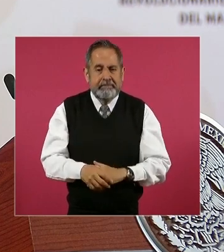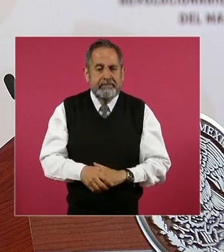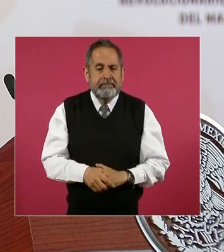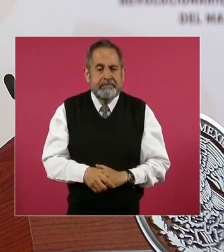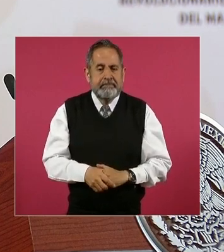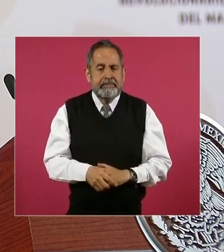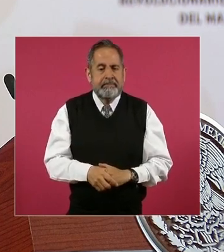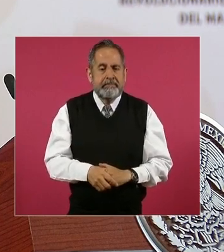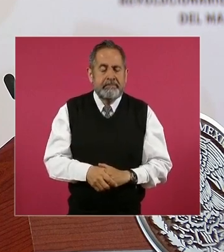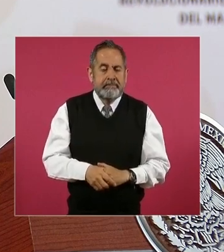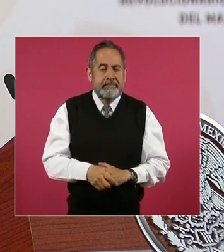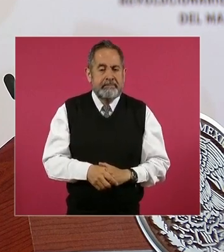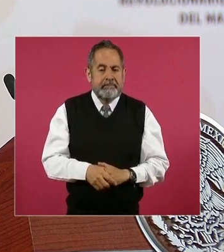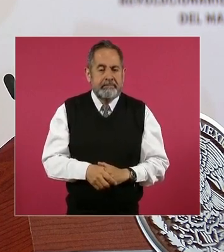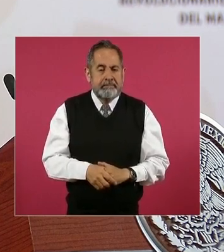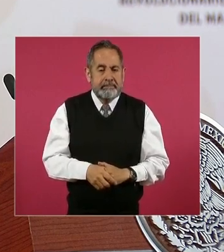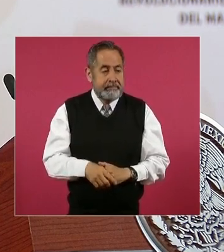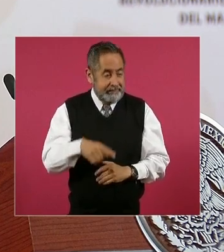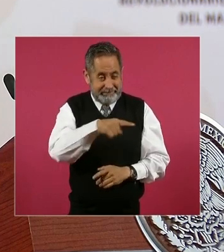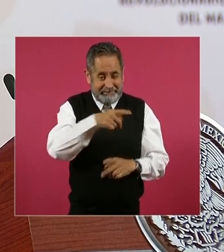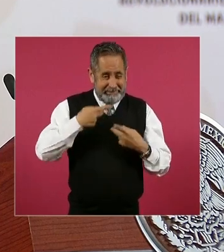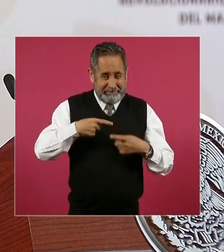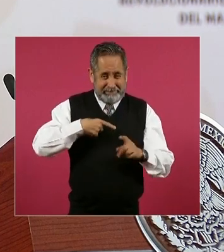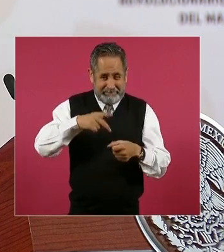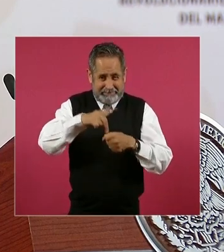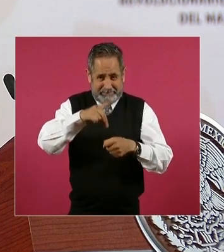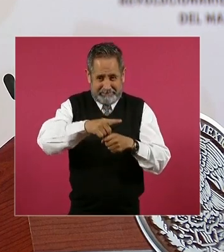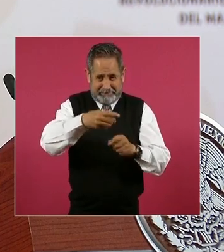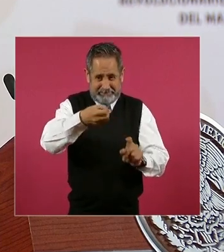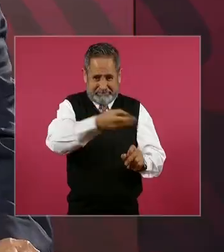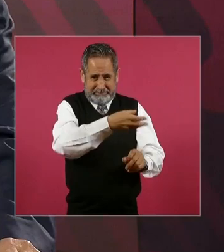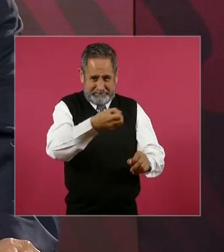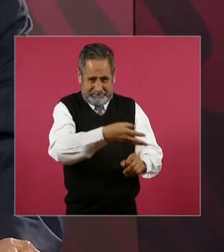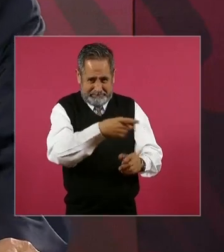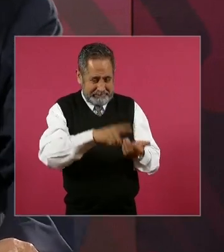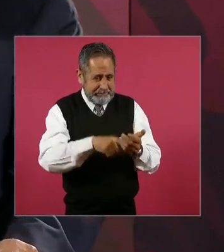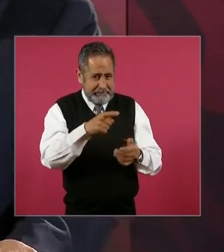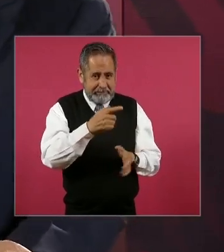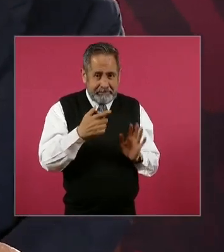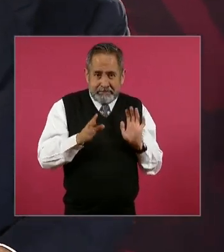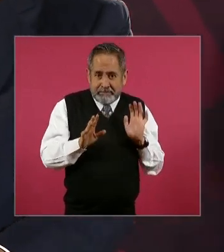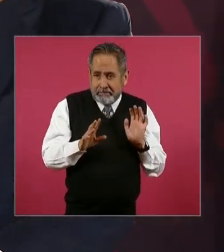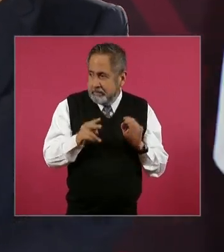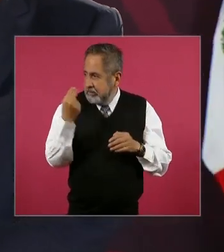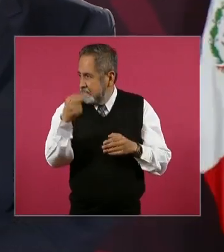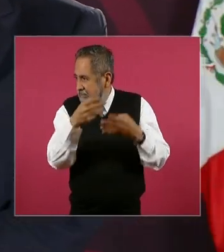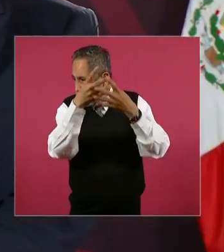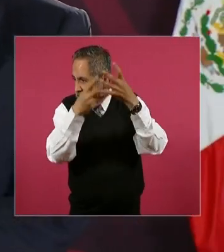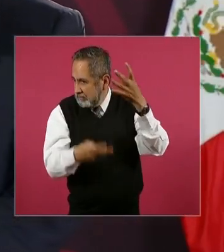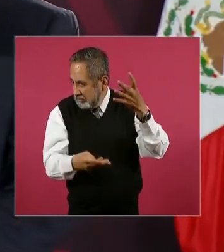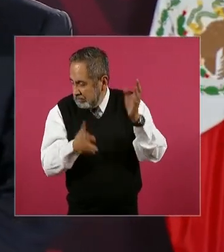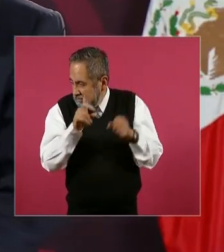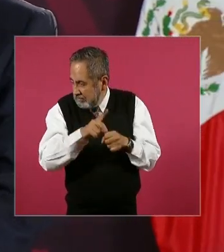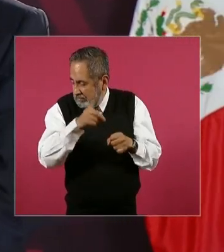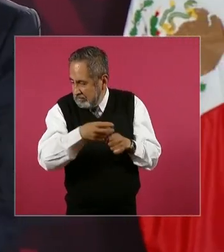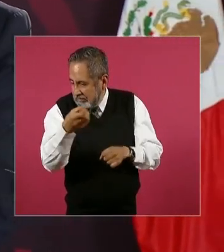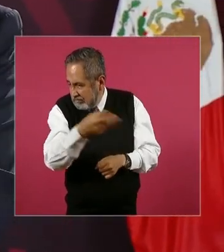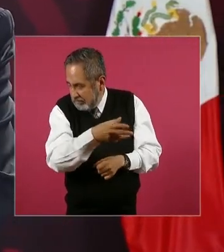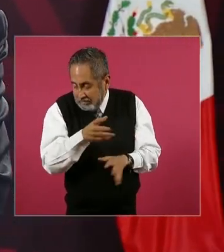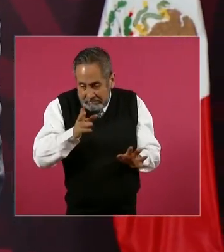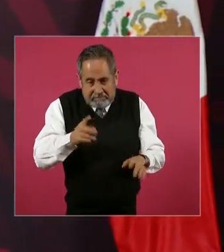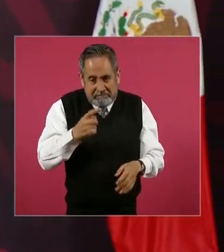responsabilidad uno de estos donantes no sé si aparece ahí